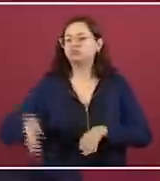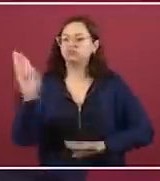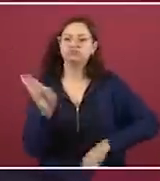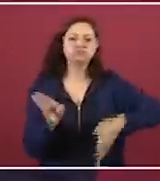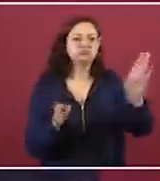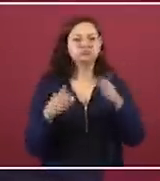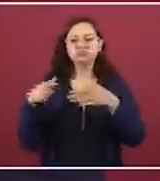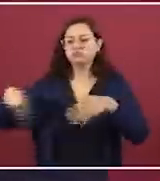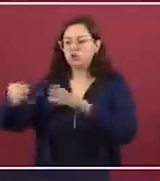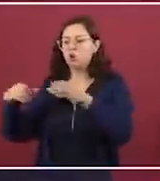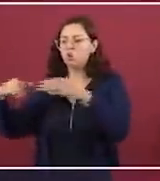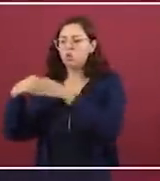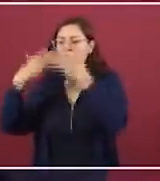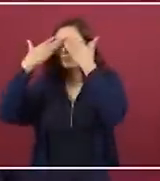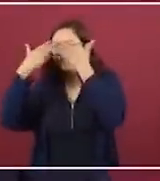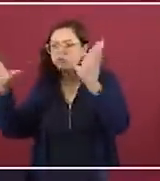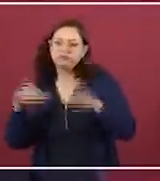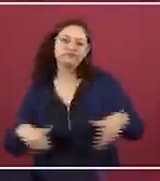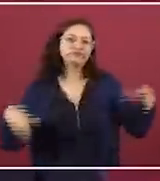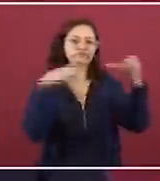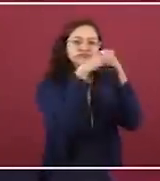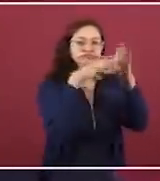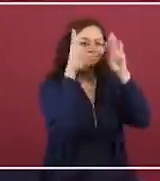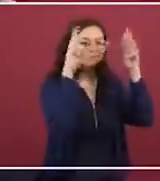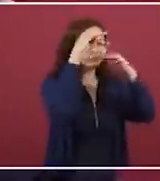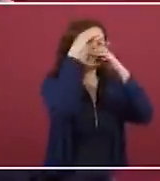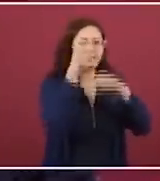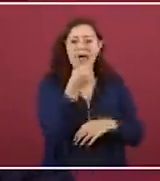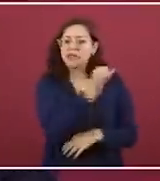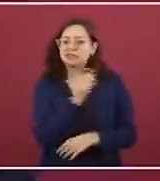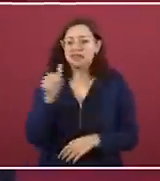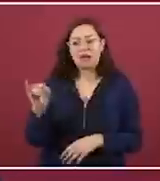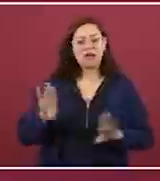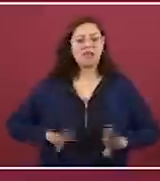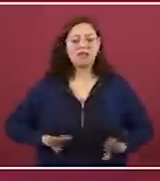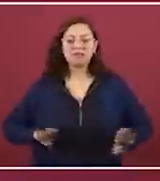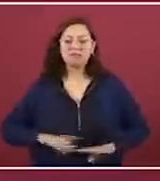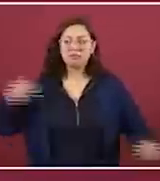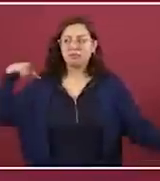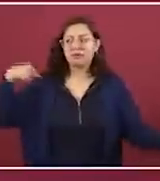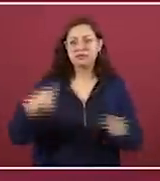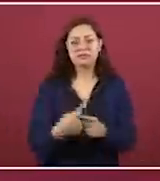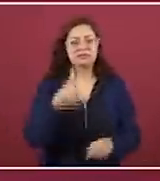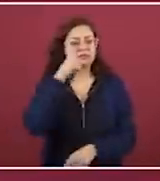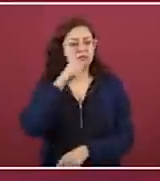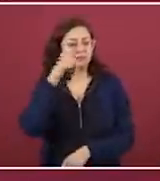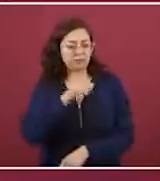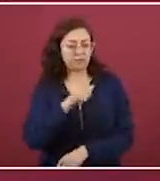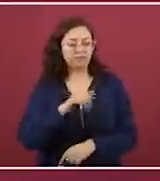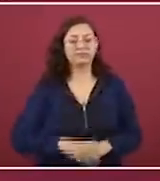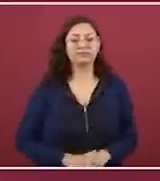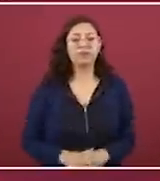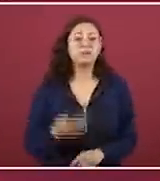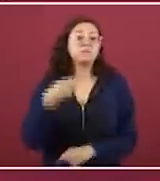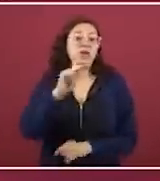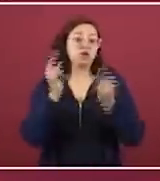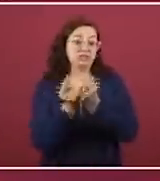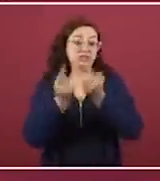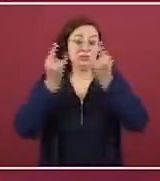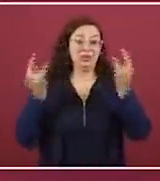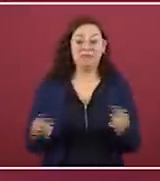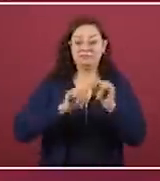conservadores. Entonces, triunfa la República, se restaura,